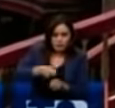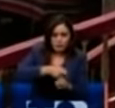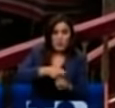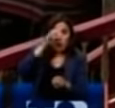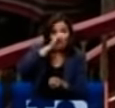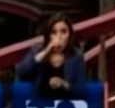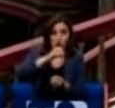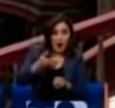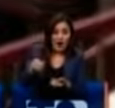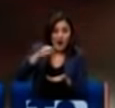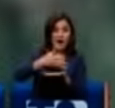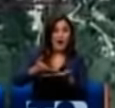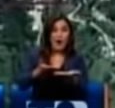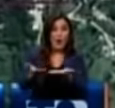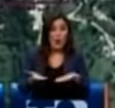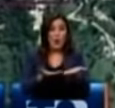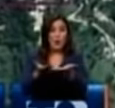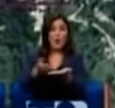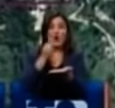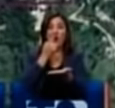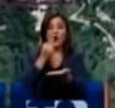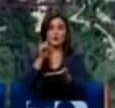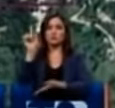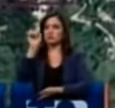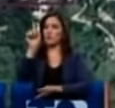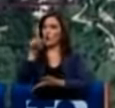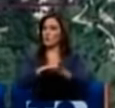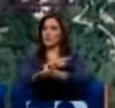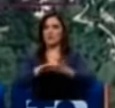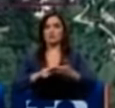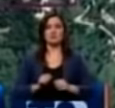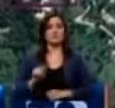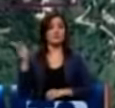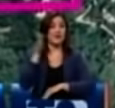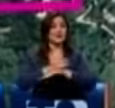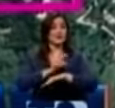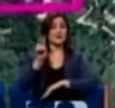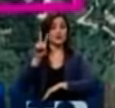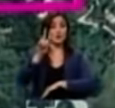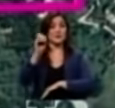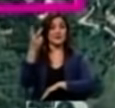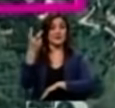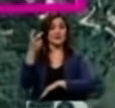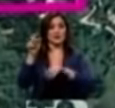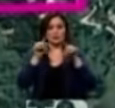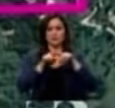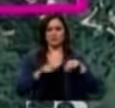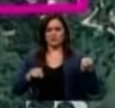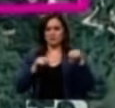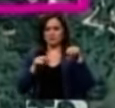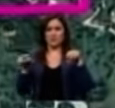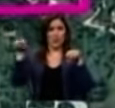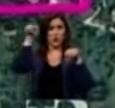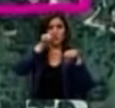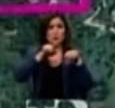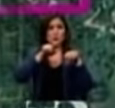Zaruma ha variado con el pasar de los años. En 2013 era esta. Contemplaba 75 hectáreas, pero dejaba fuera algunas partes